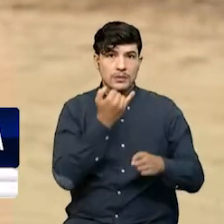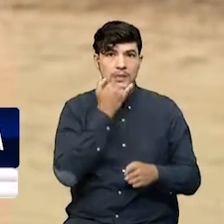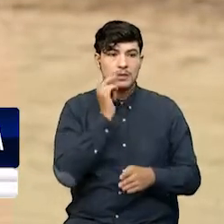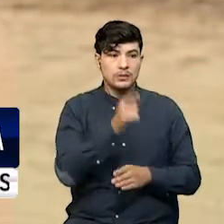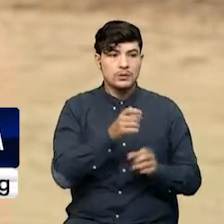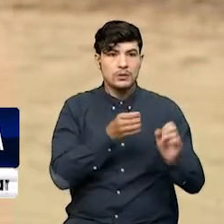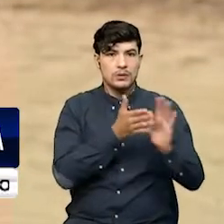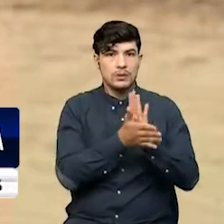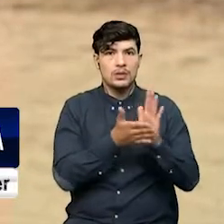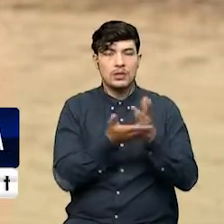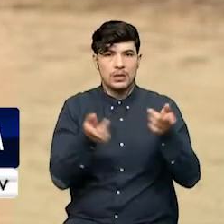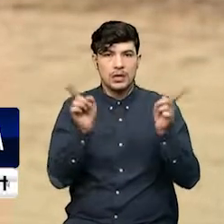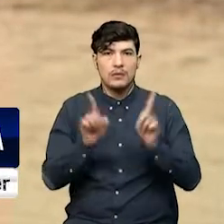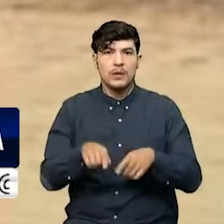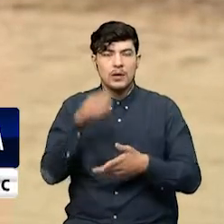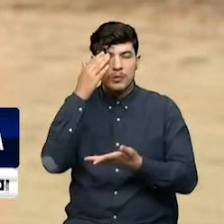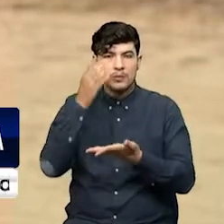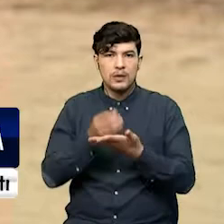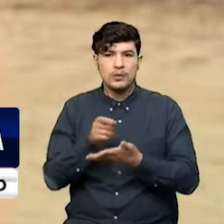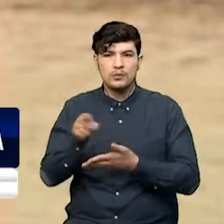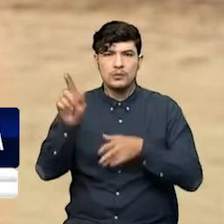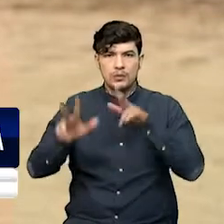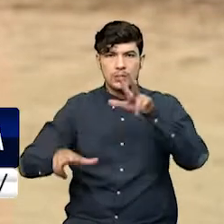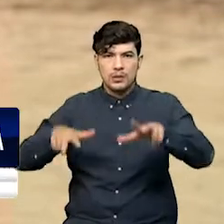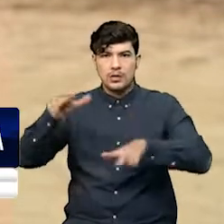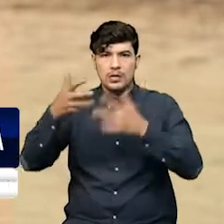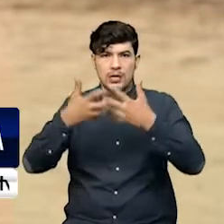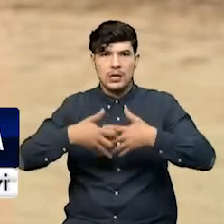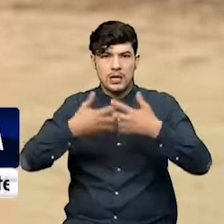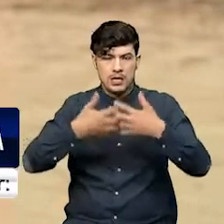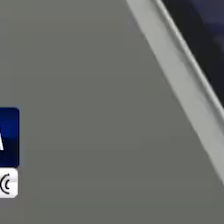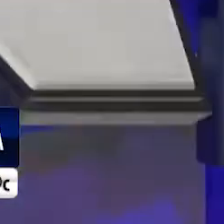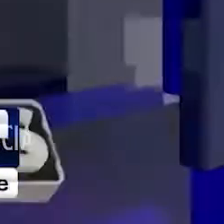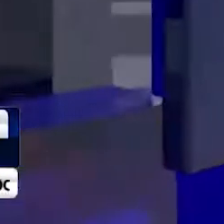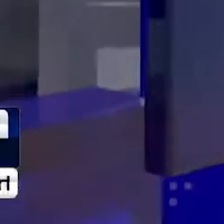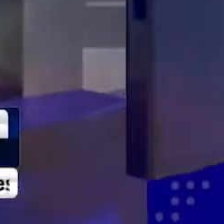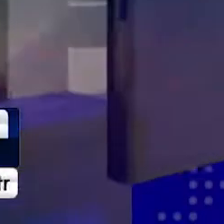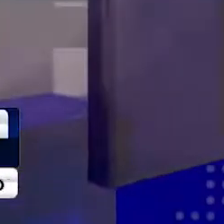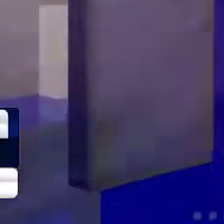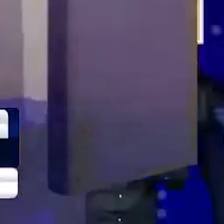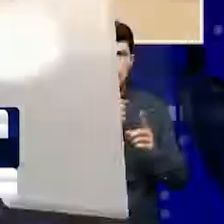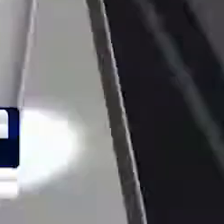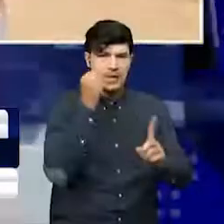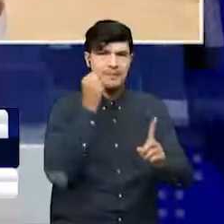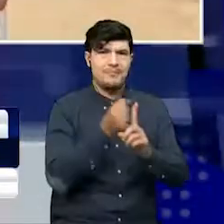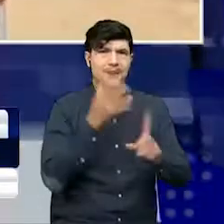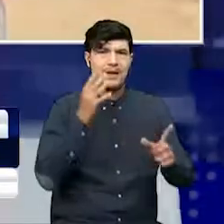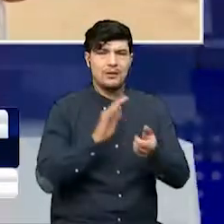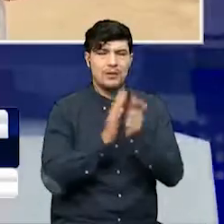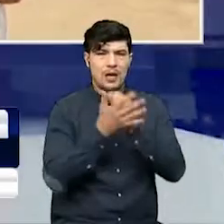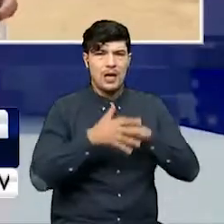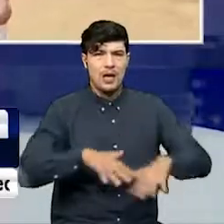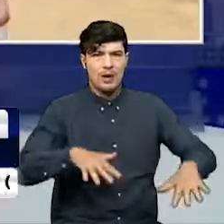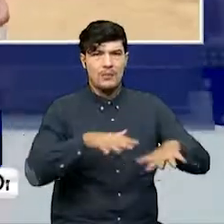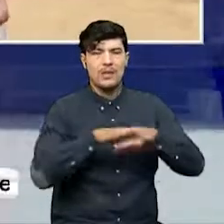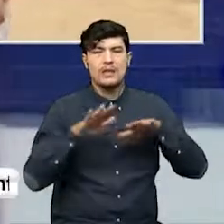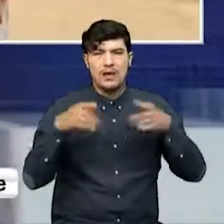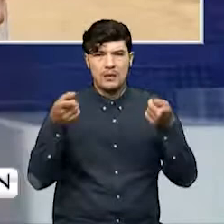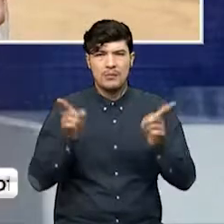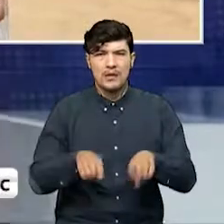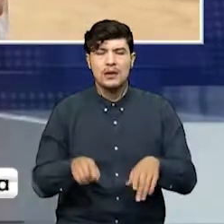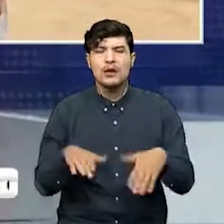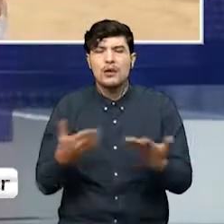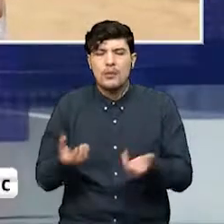declaraciones de ecopetrol en cuanto al impacto ambiental y las medidas que se tienen que tomar de contingencia para que esta mancha de crudo no siga